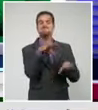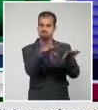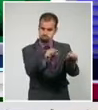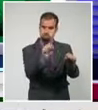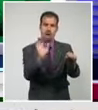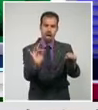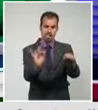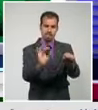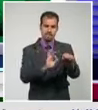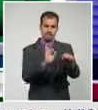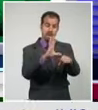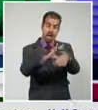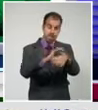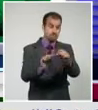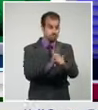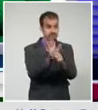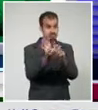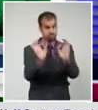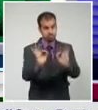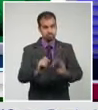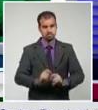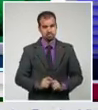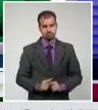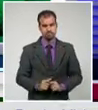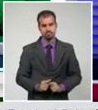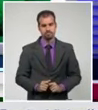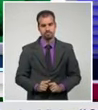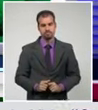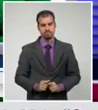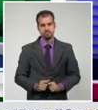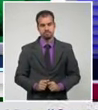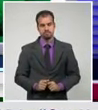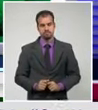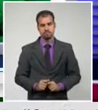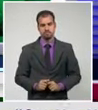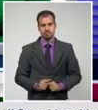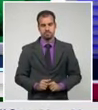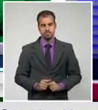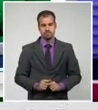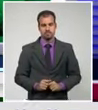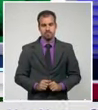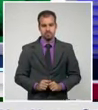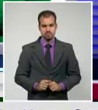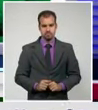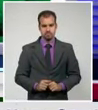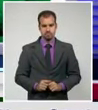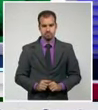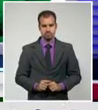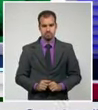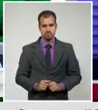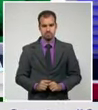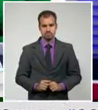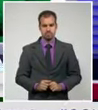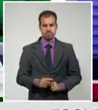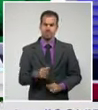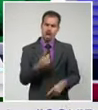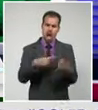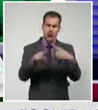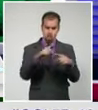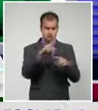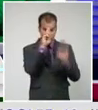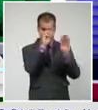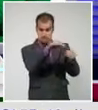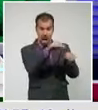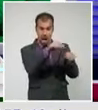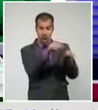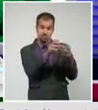aislamiento, que es en el momento que se diagnostica el caso. Y muchos se aíslan, pero se aíslan asintomáticos. Y se hace